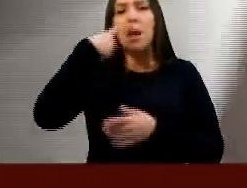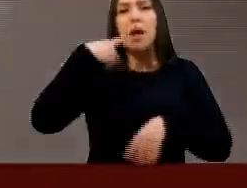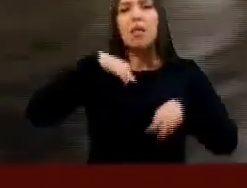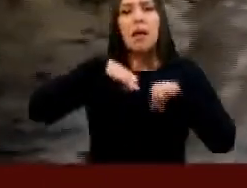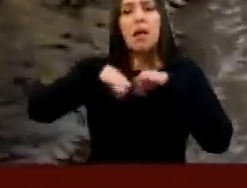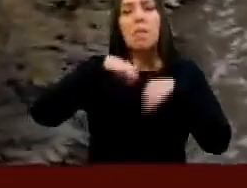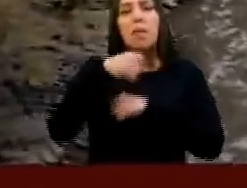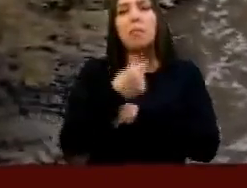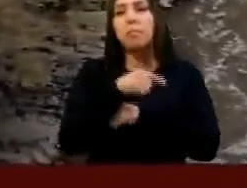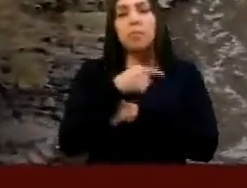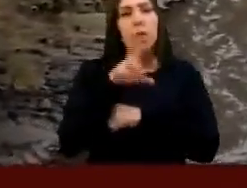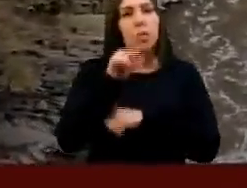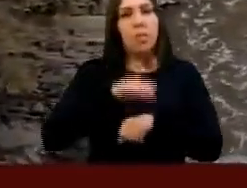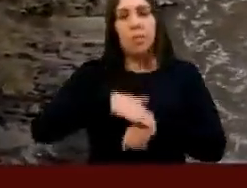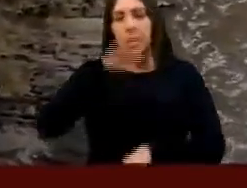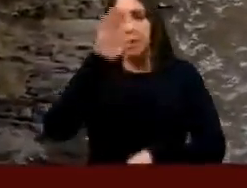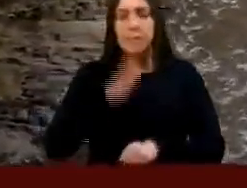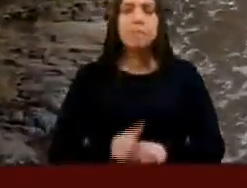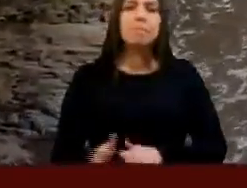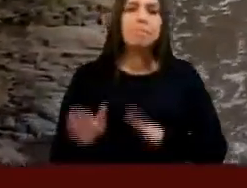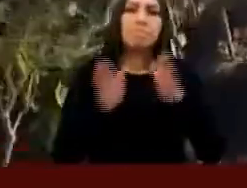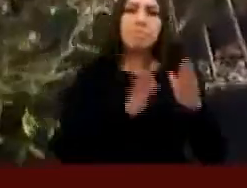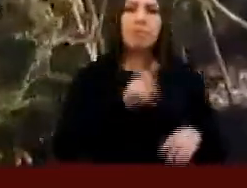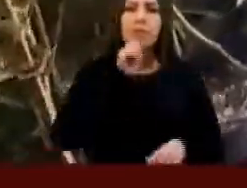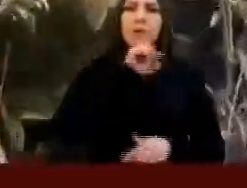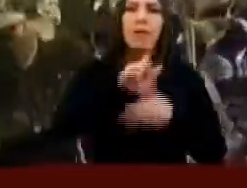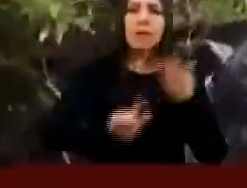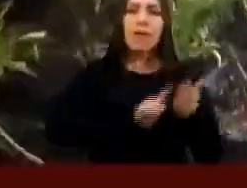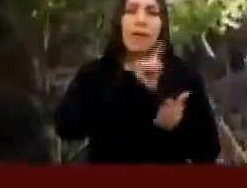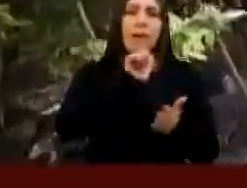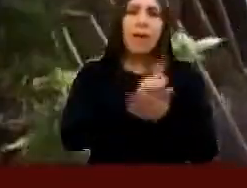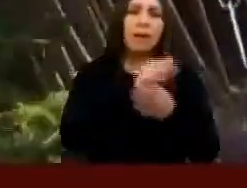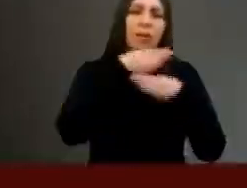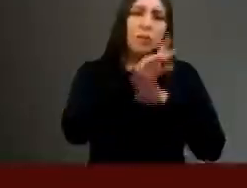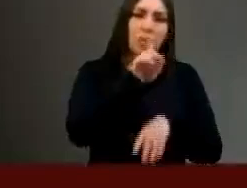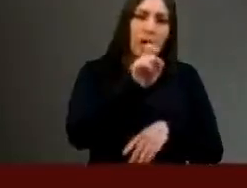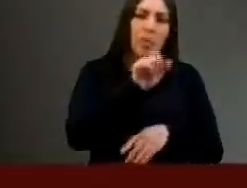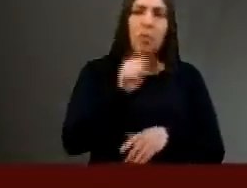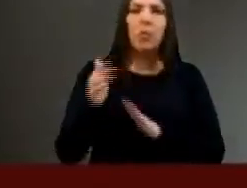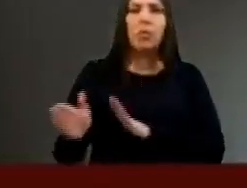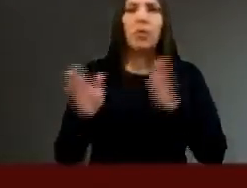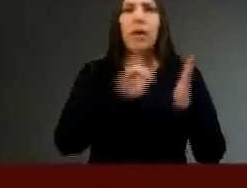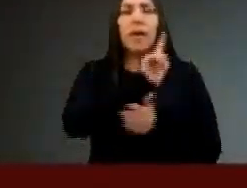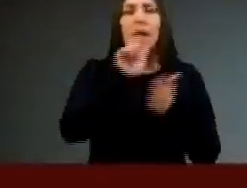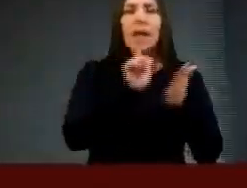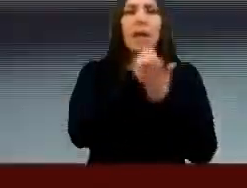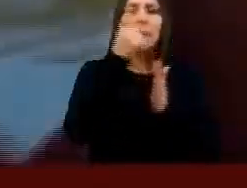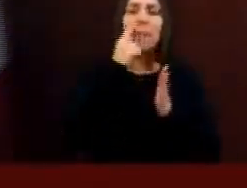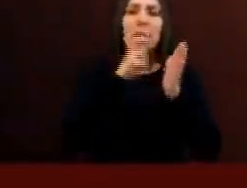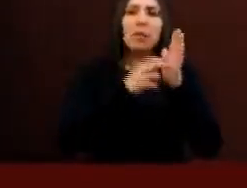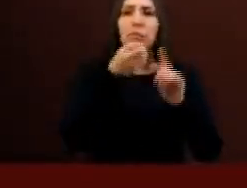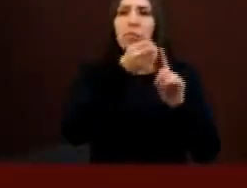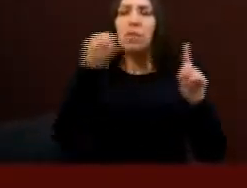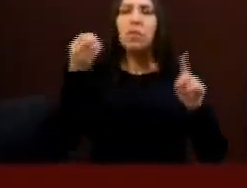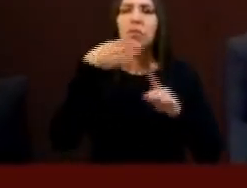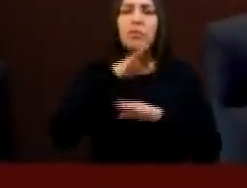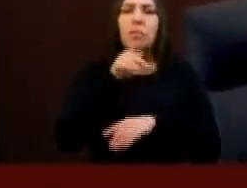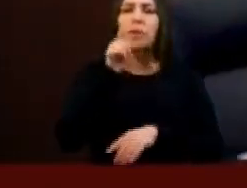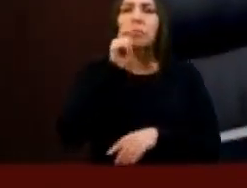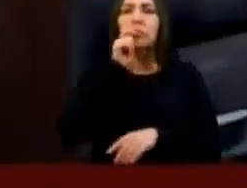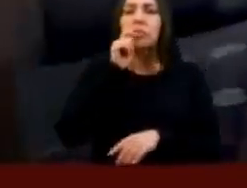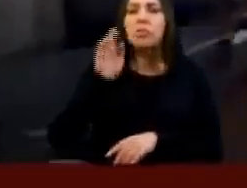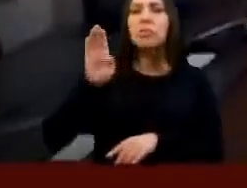actividad. También la Ley General de Aguas y la Ley para regular el cannabis y su uso recreativo. La Cámara